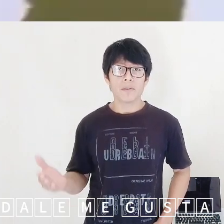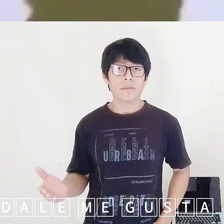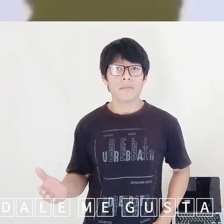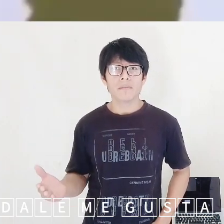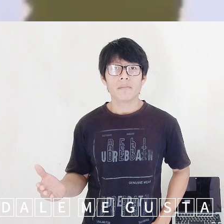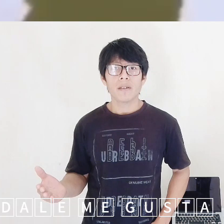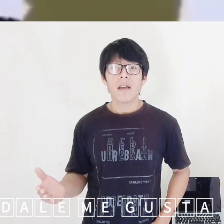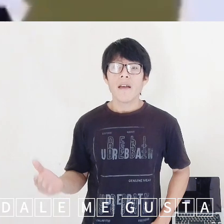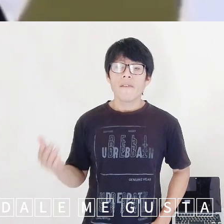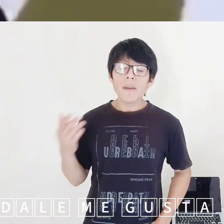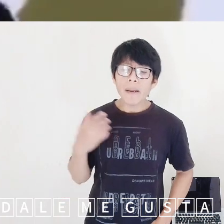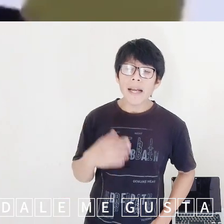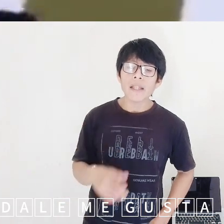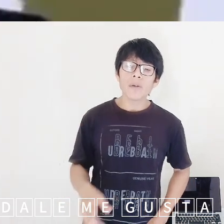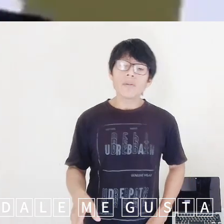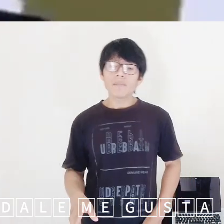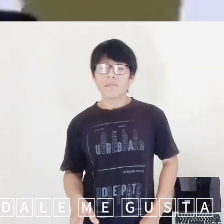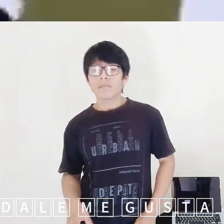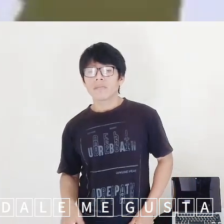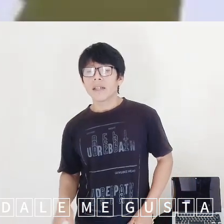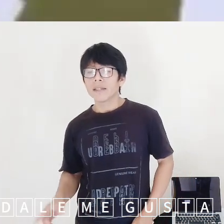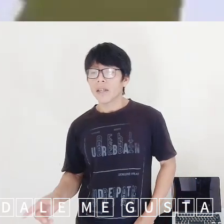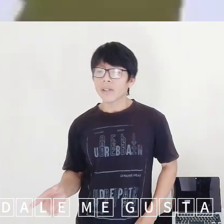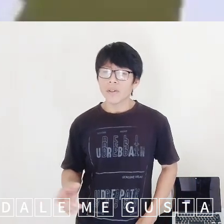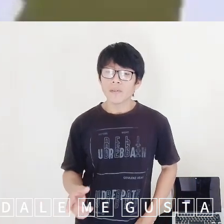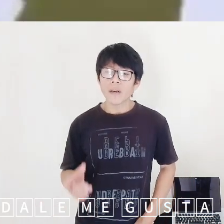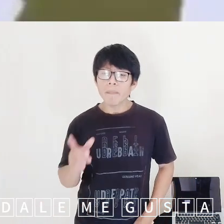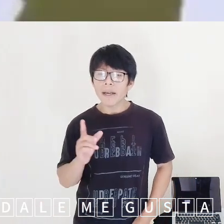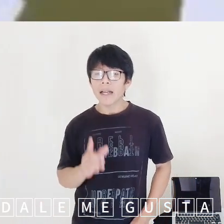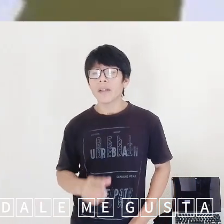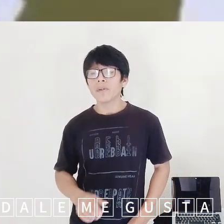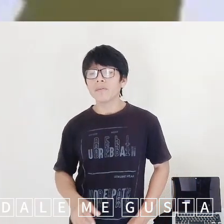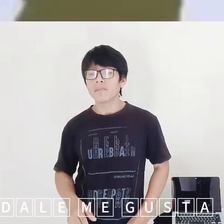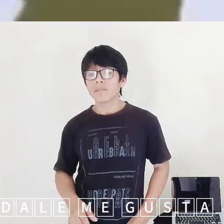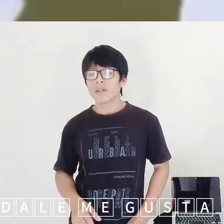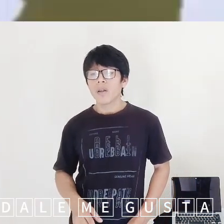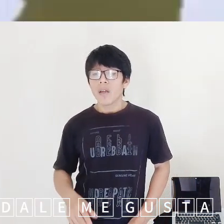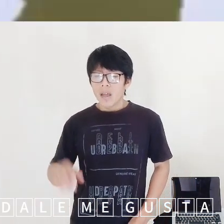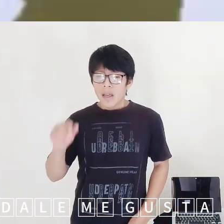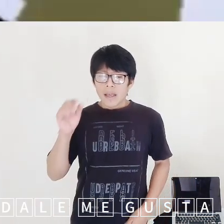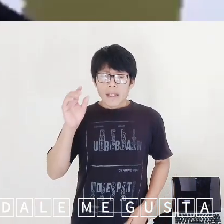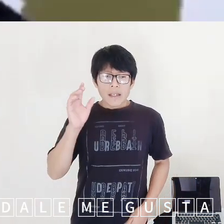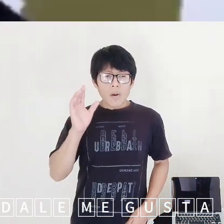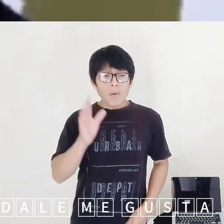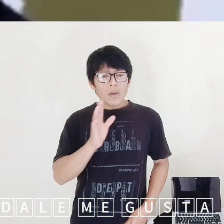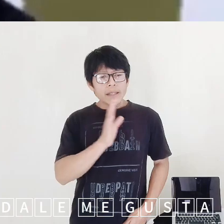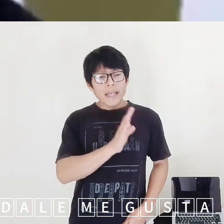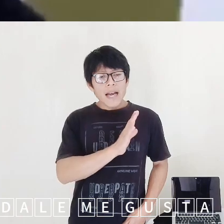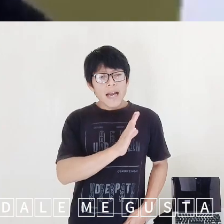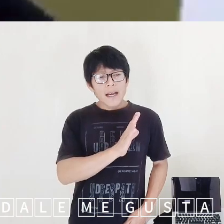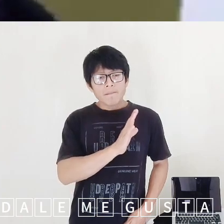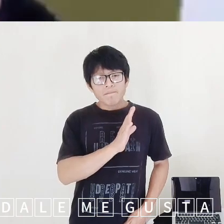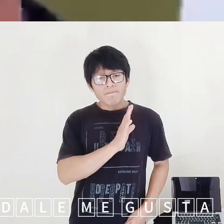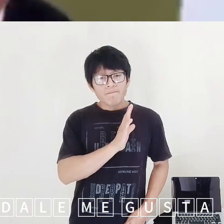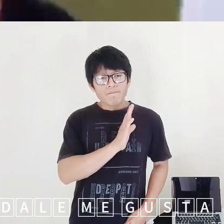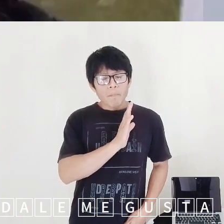habían dado. Felipe Calderón, en serio, señores, Felipe Calderón, como lo